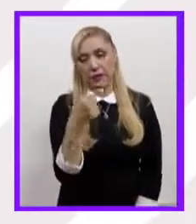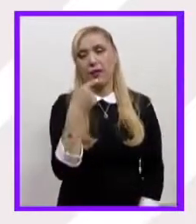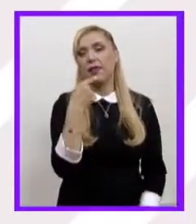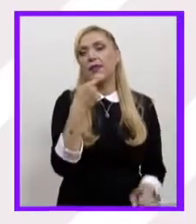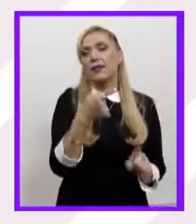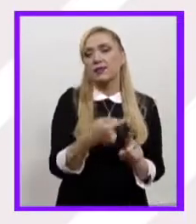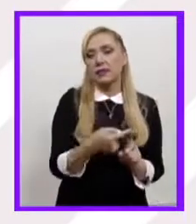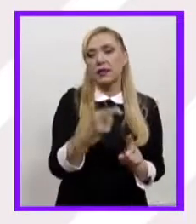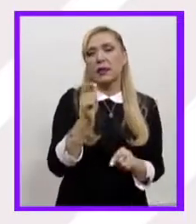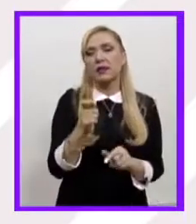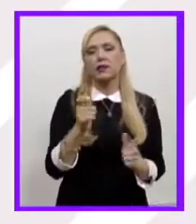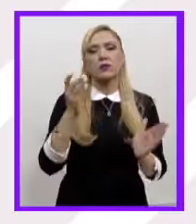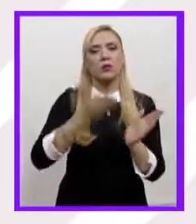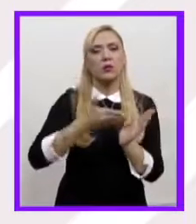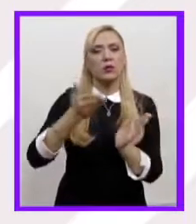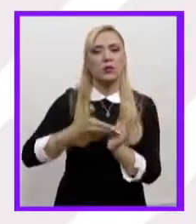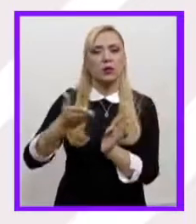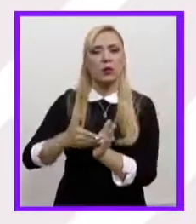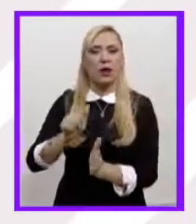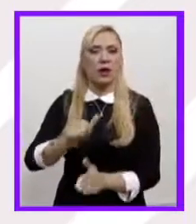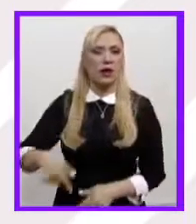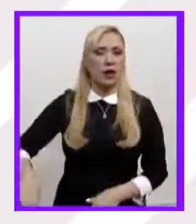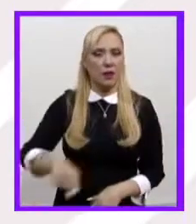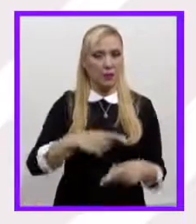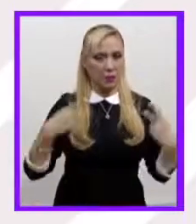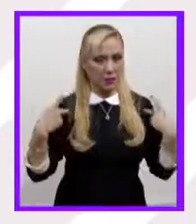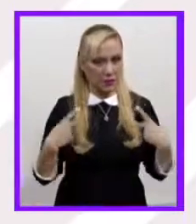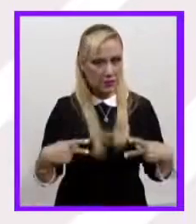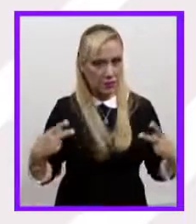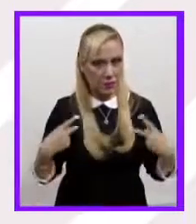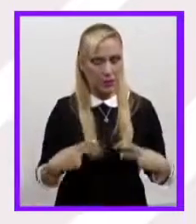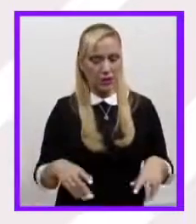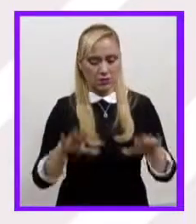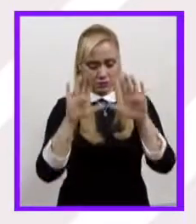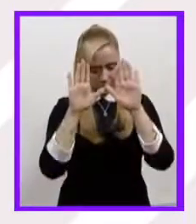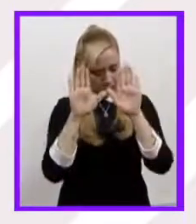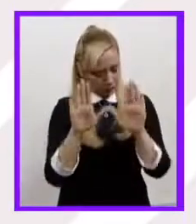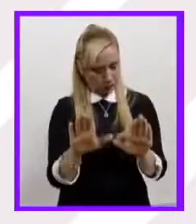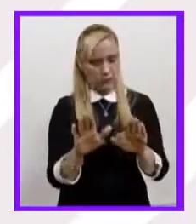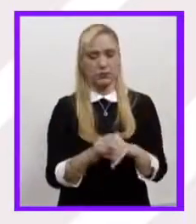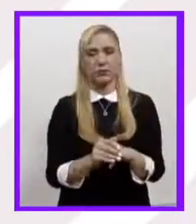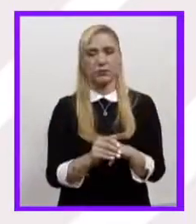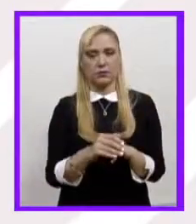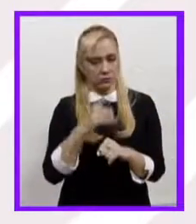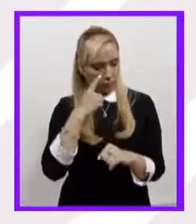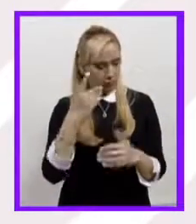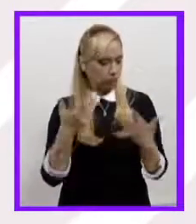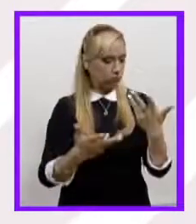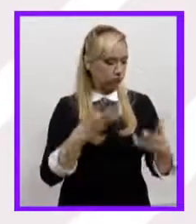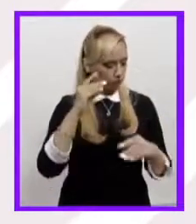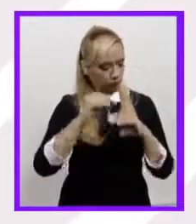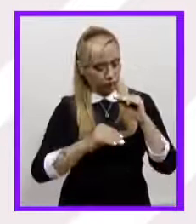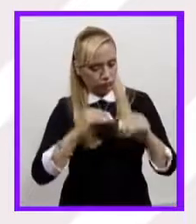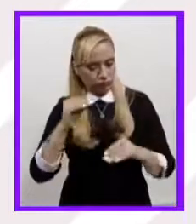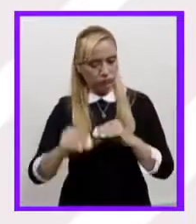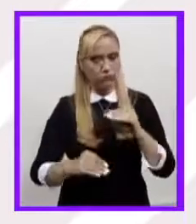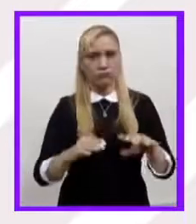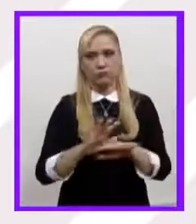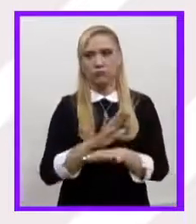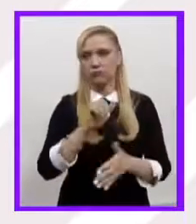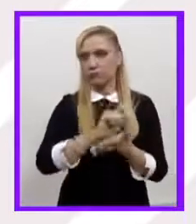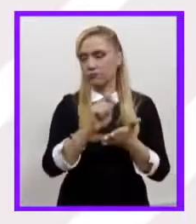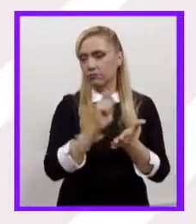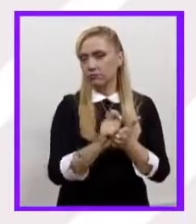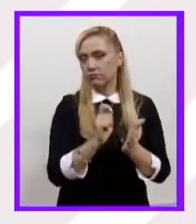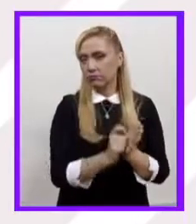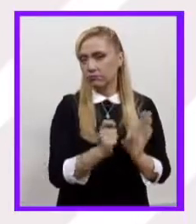refiere a las infracciones contra la dignidad de las personas, y estamos justamente implementando en la redacción que